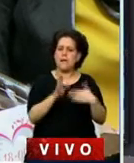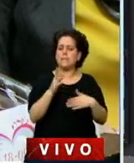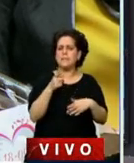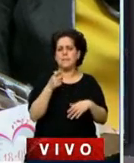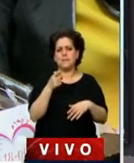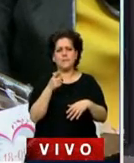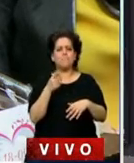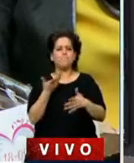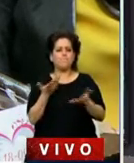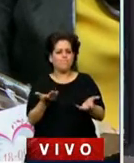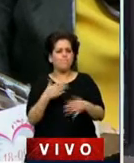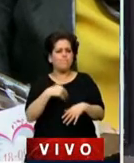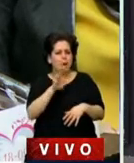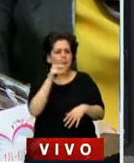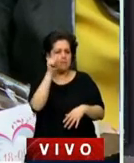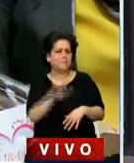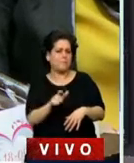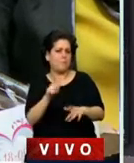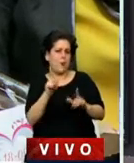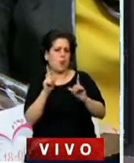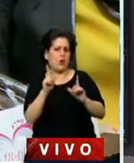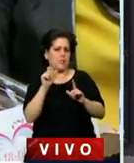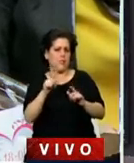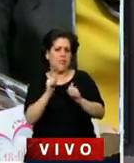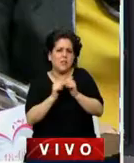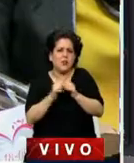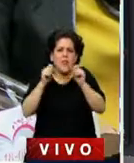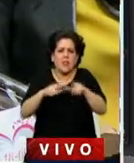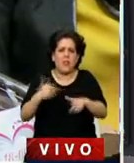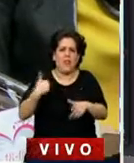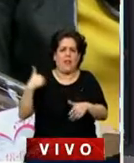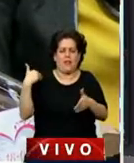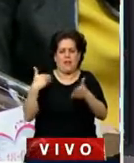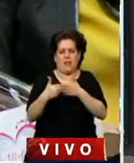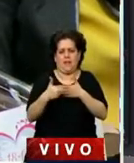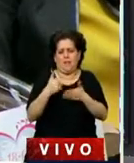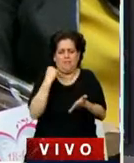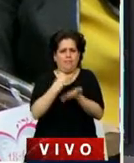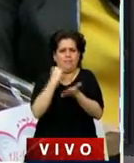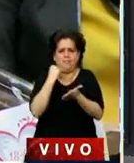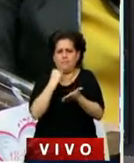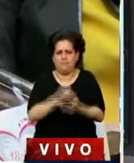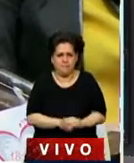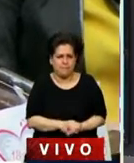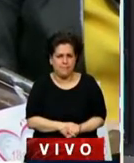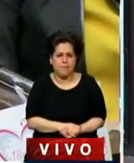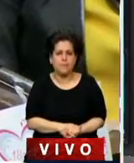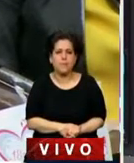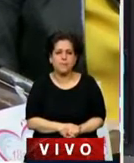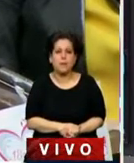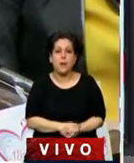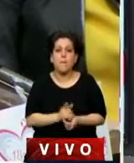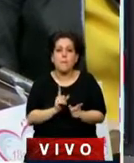obras que va a financiar la Nación, en este caso en la provincia de San Juan. Se incrementó también de